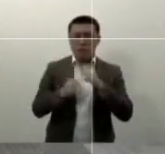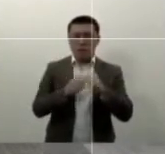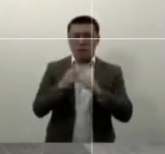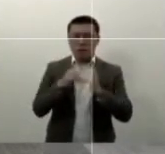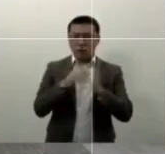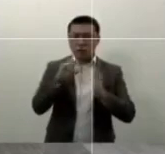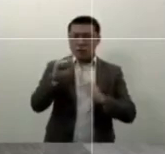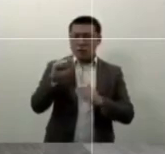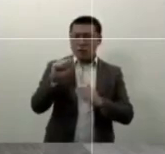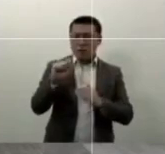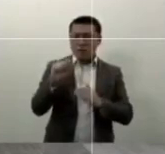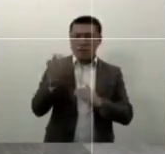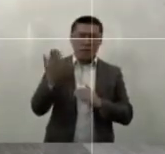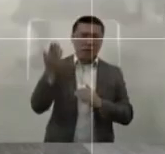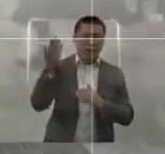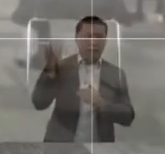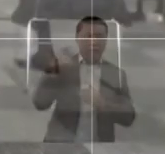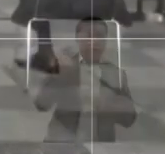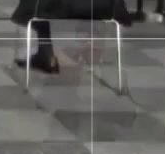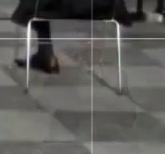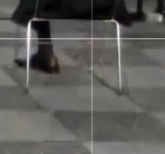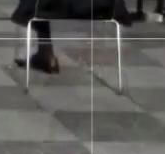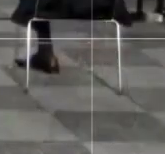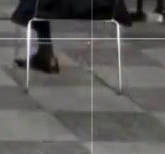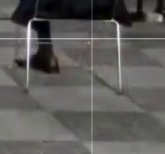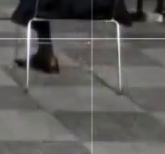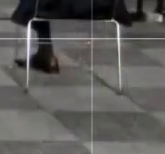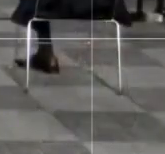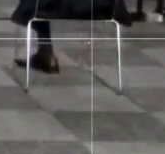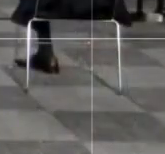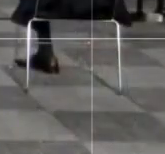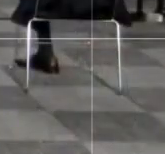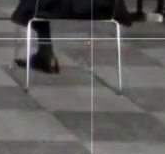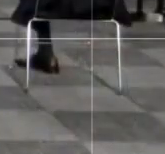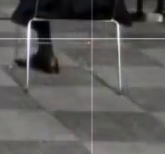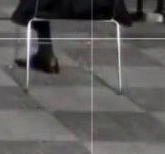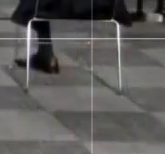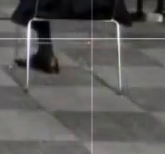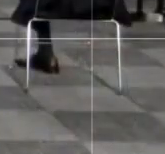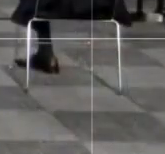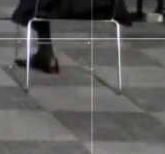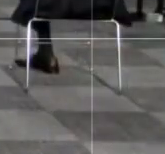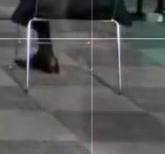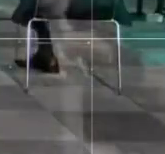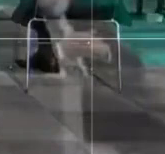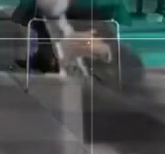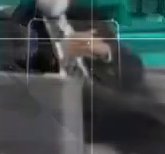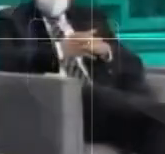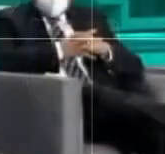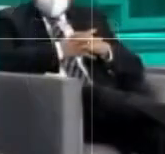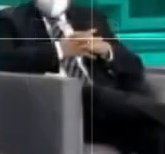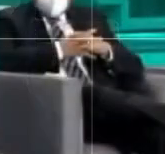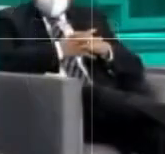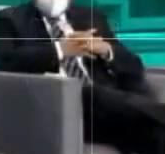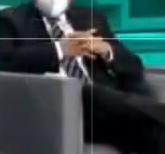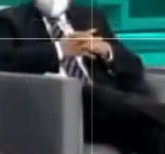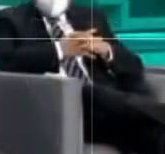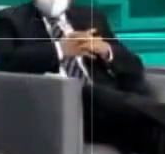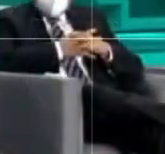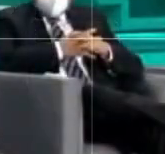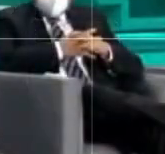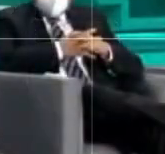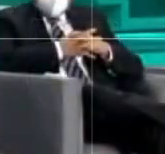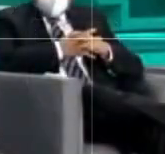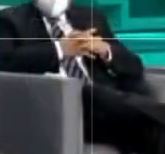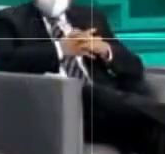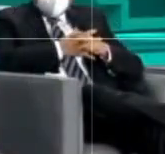en los que lo peor de nuestro pasado aparece todos los días muy temprano, disfrazado de futuro prometedor, en tiempos en los